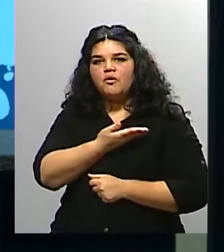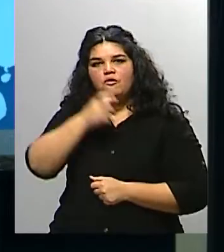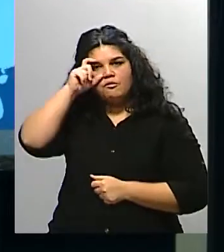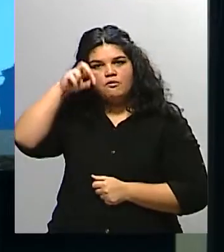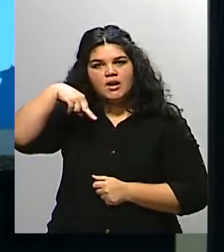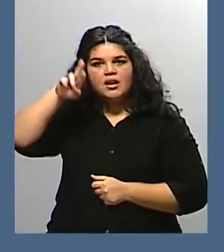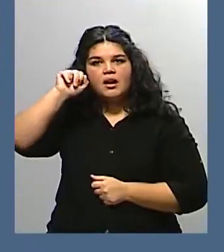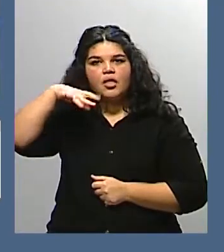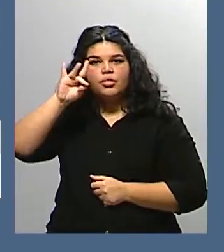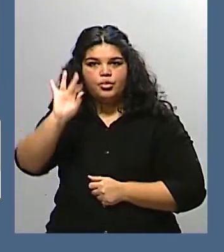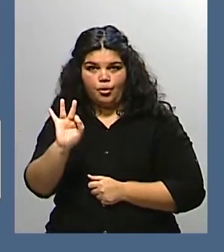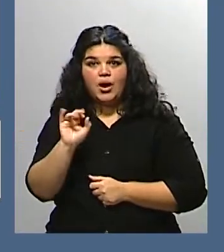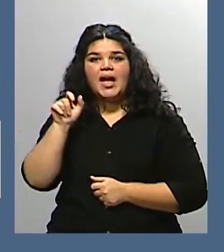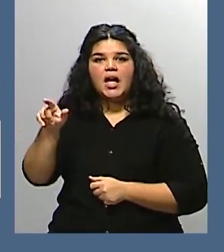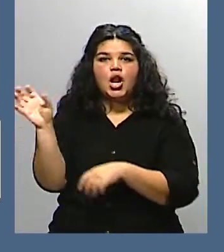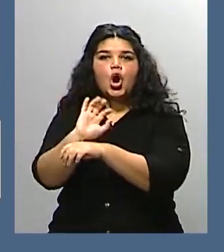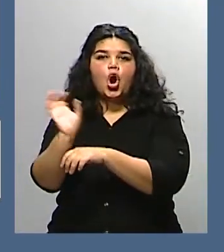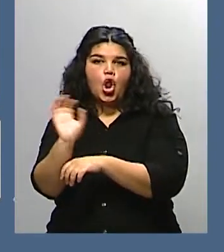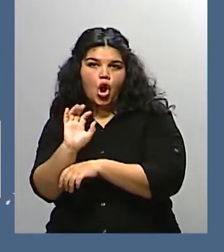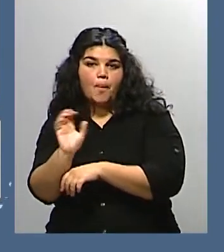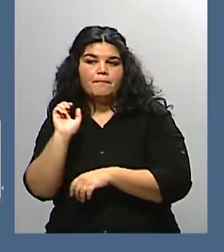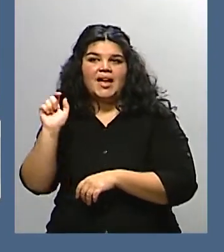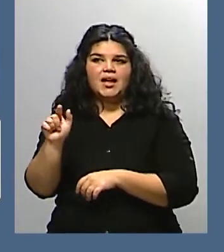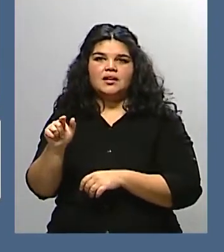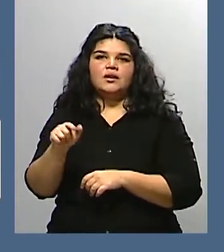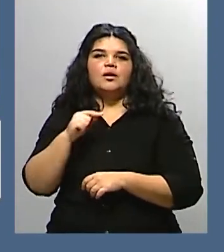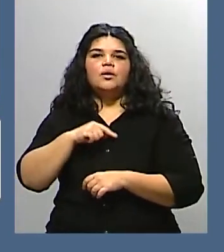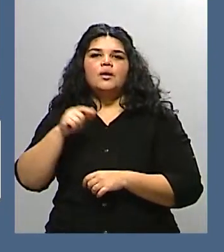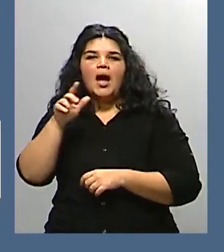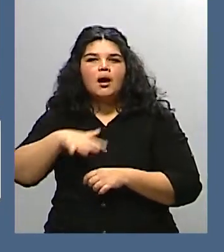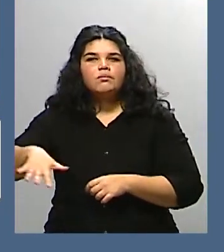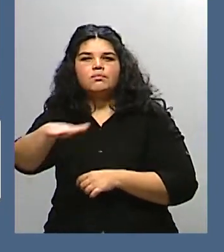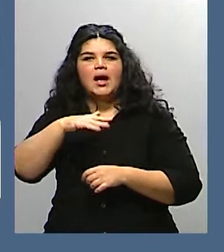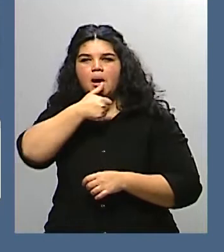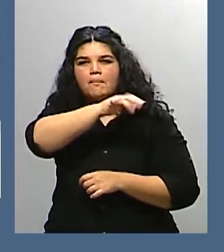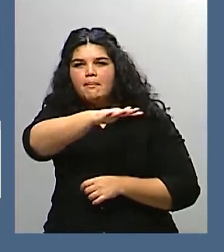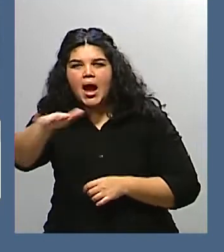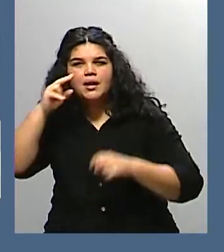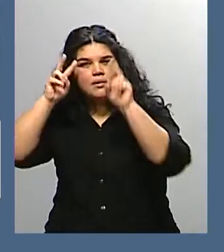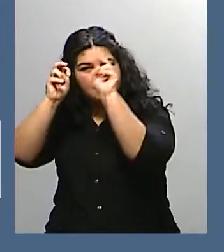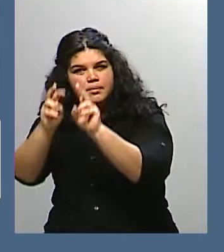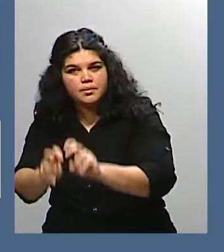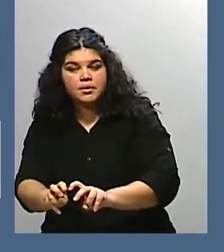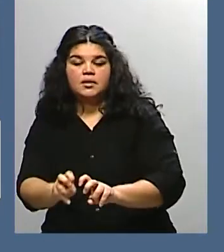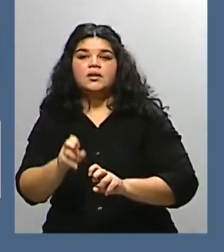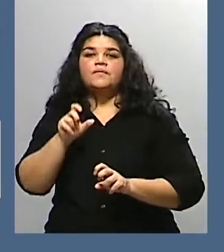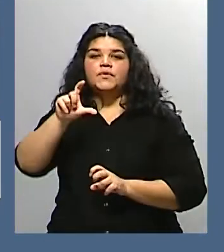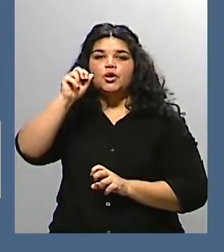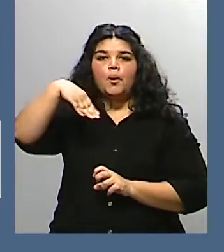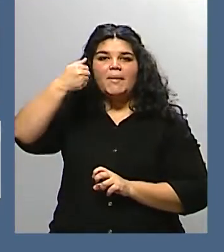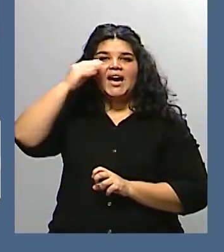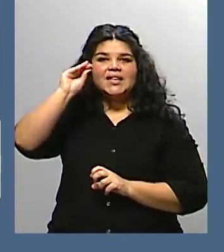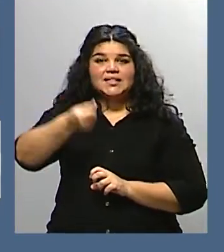biólogo marino colombiano, socio fundador de la Fundación Omacha, biólogo marino de la Universidad Jorge